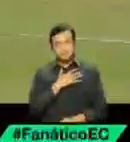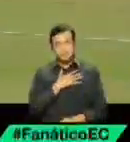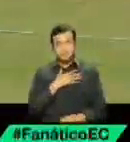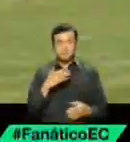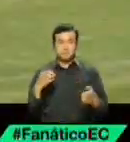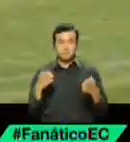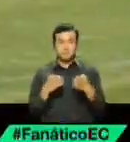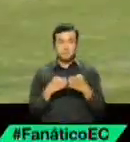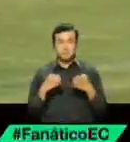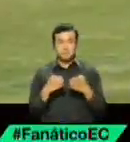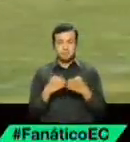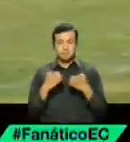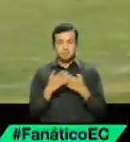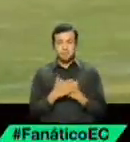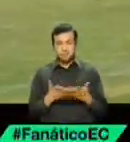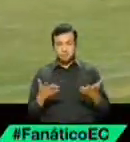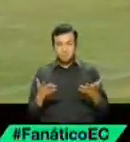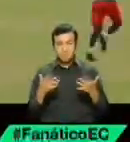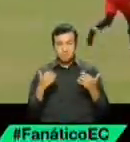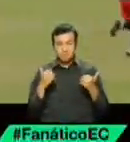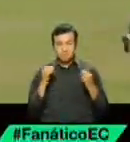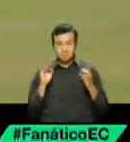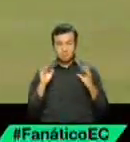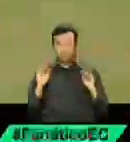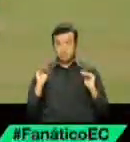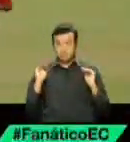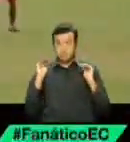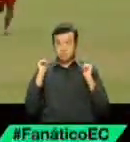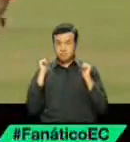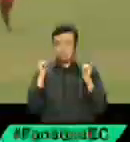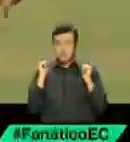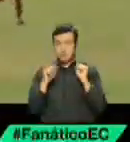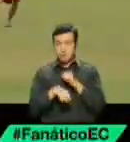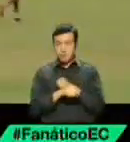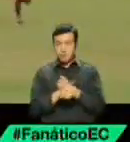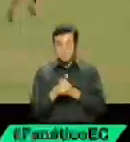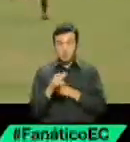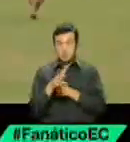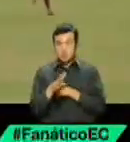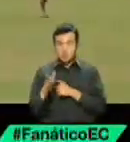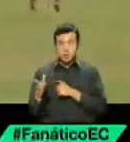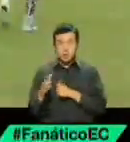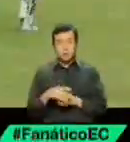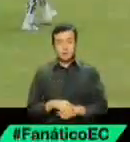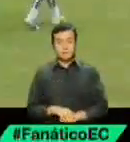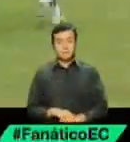equipo no está pasando por un buen momento futbolístico y obviamente